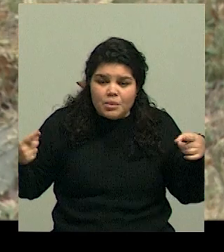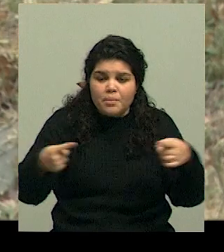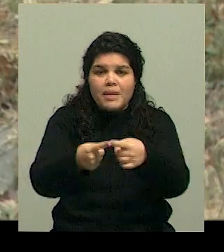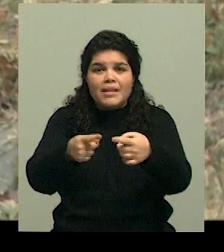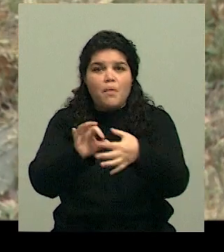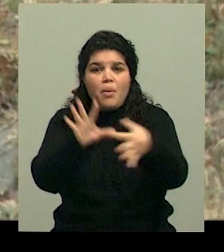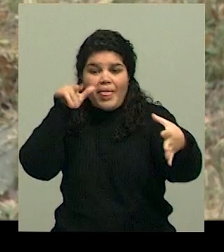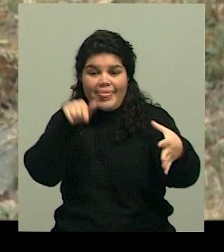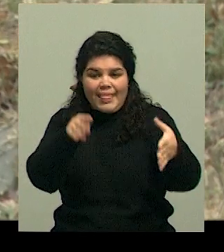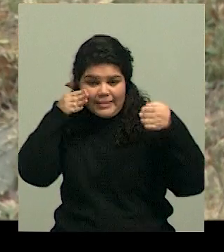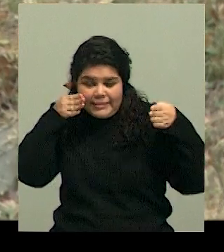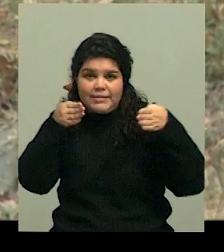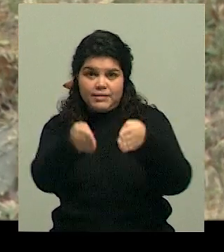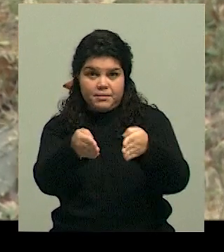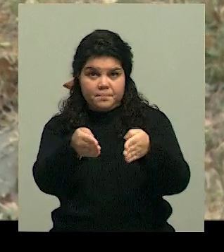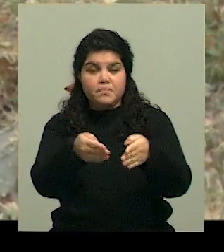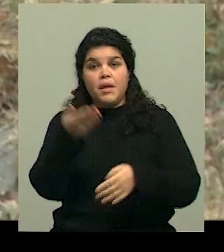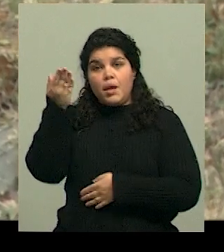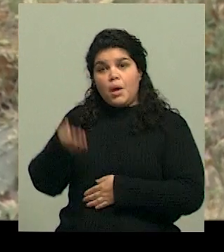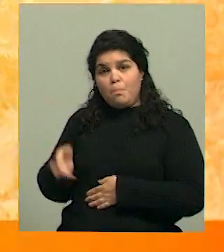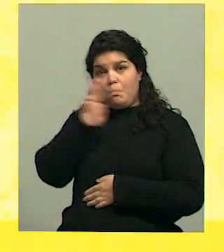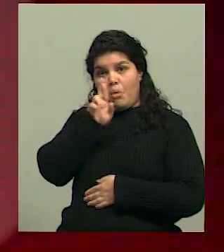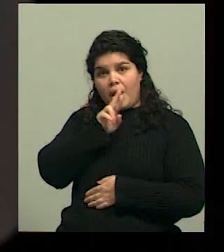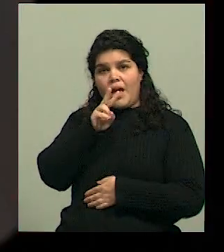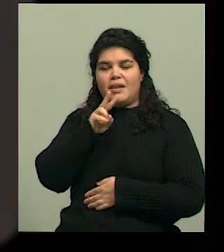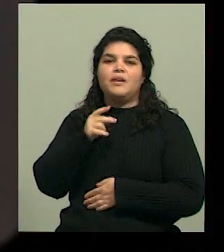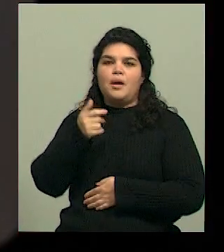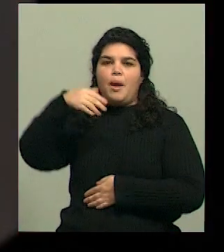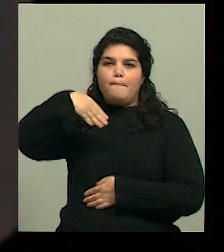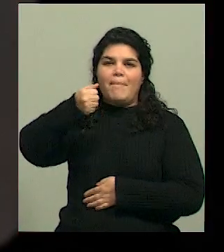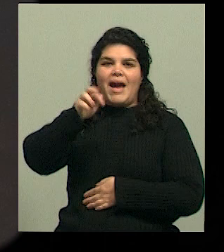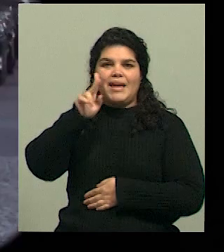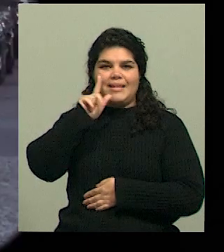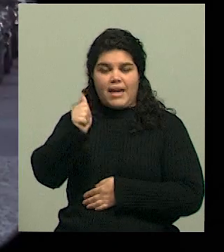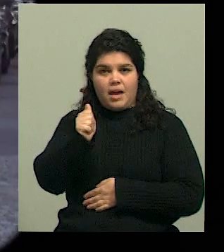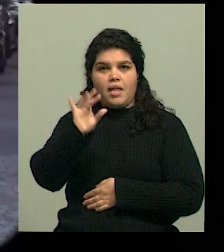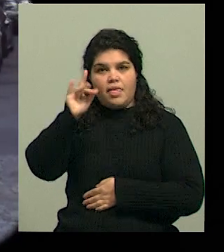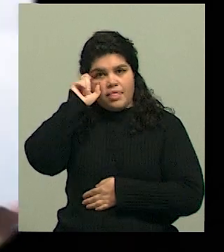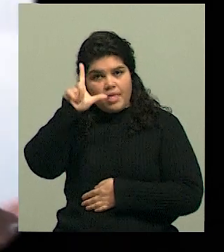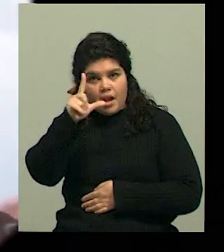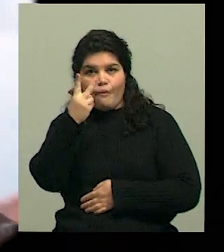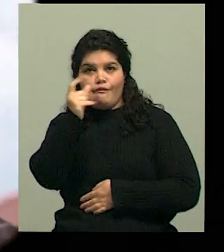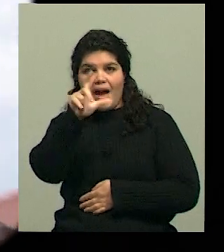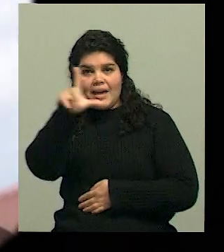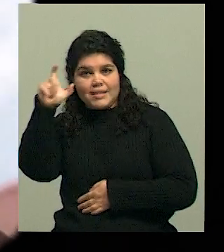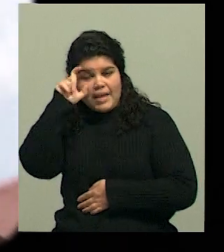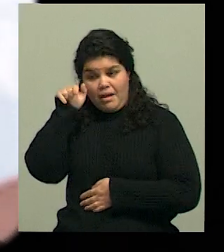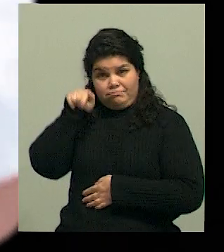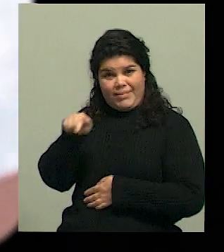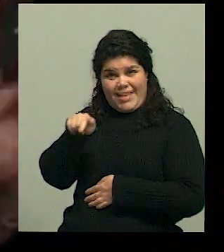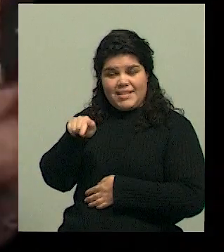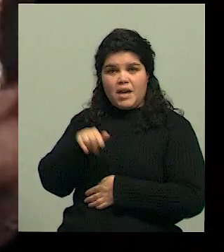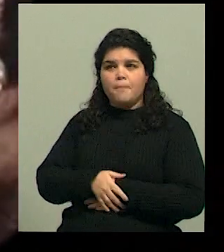Valle era una mujer que se había incorporado al ejército de Belgrano. A ver, Manuel Belgrano lo voy a